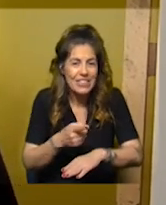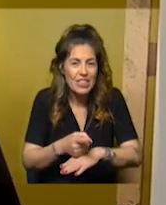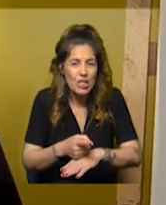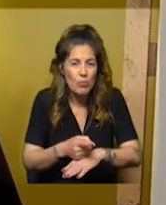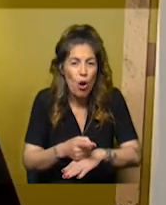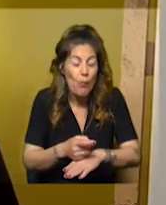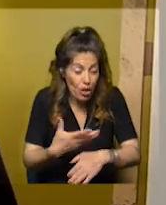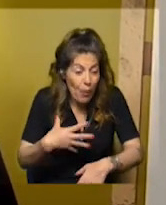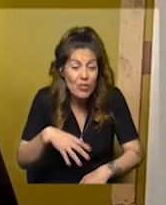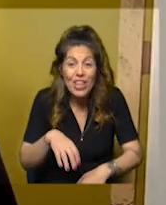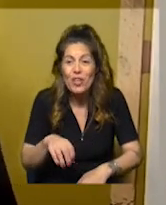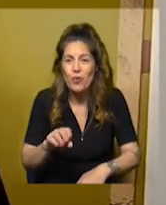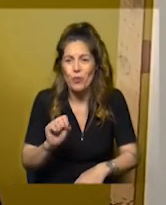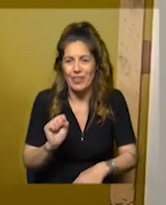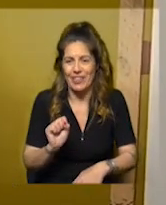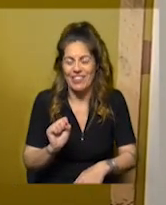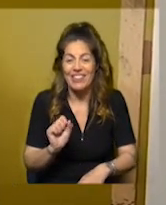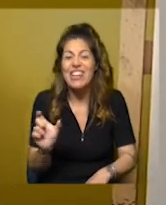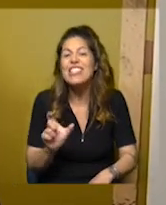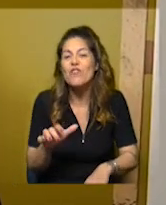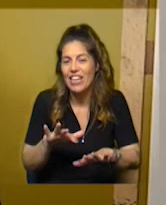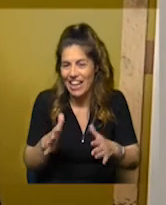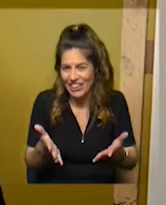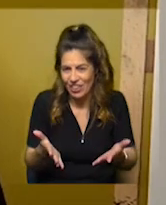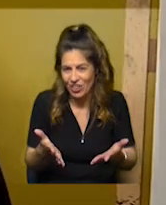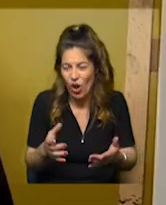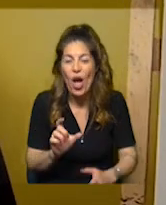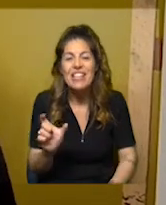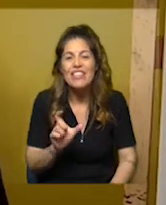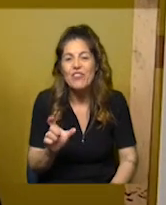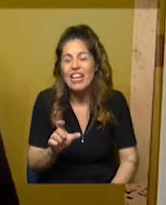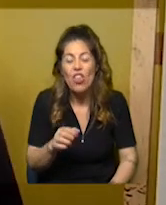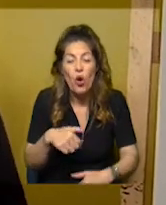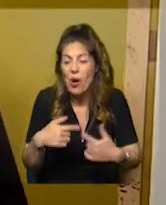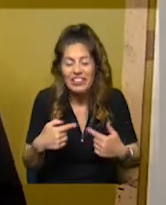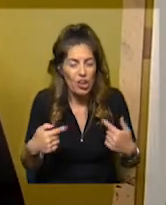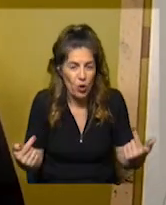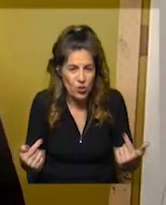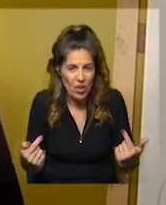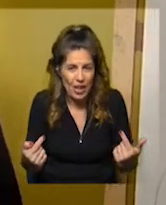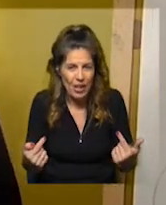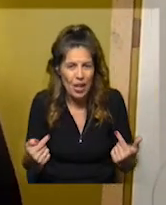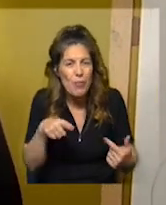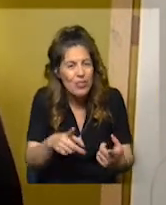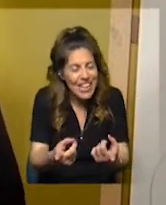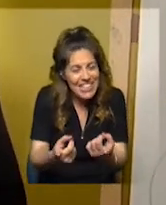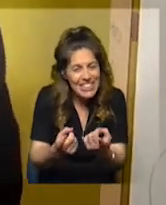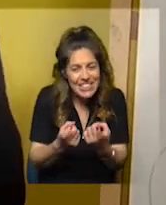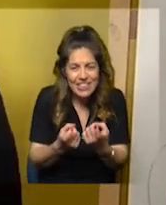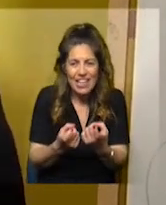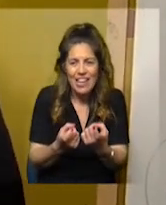vamos a descubrir Qué significa esto no el significado de lo que sea pero esa esa necesidad